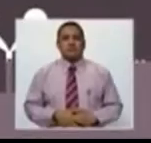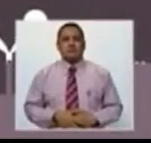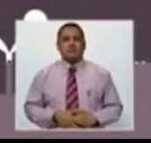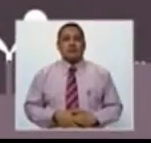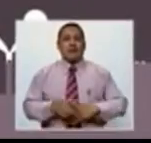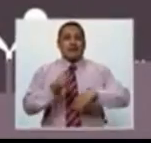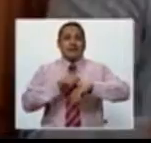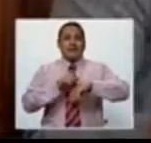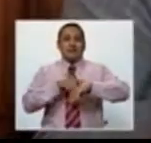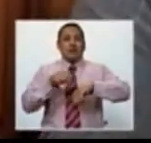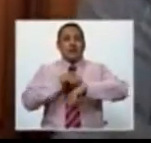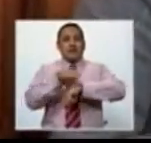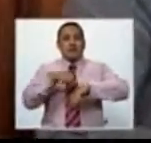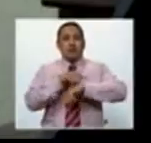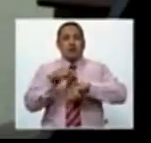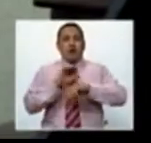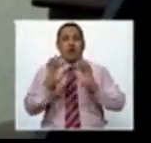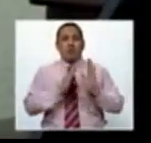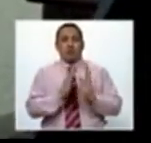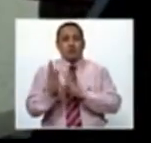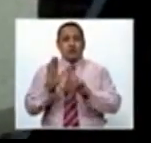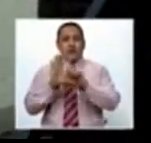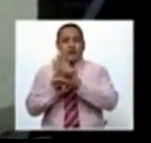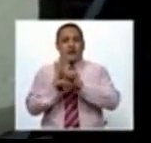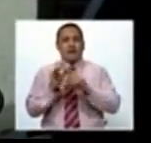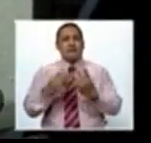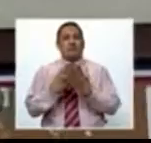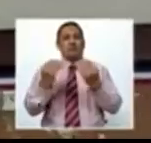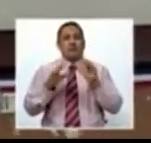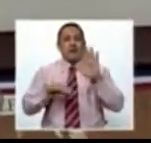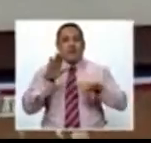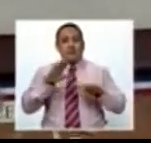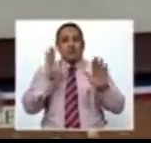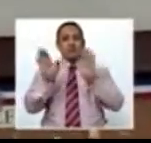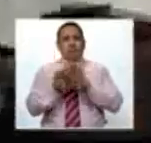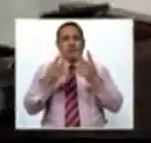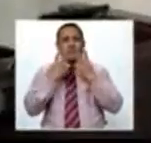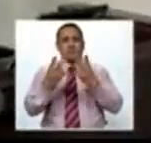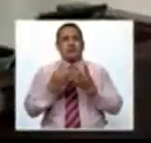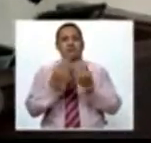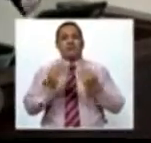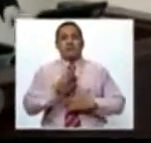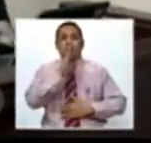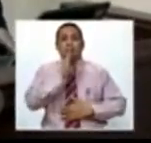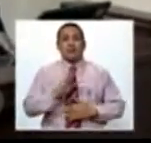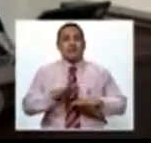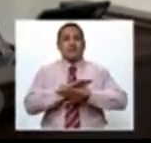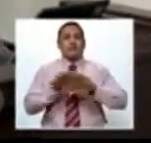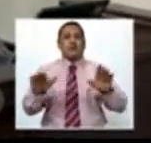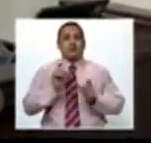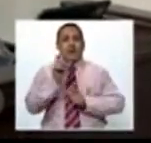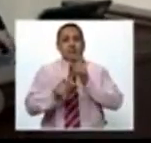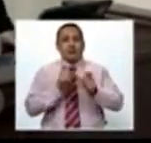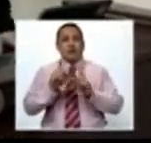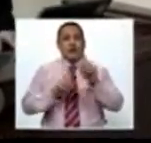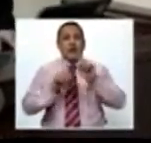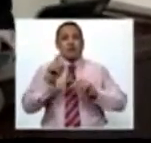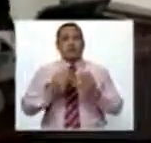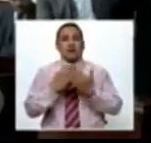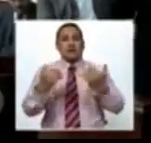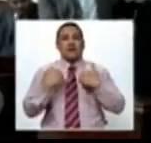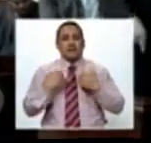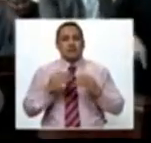El tiempo que dura o toma un proceso legal muchas veces acaba con la paciencia de cualquiera. Hay casos que, debiendo